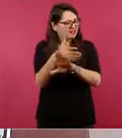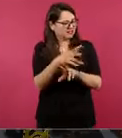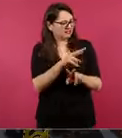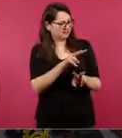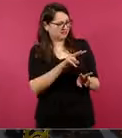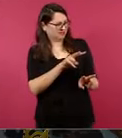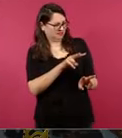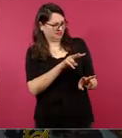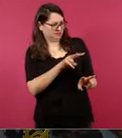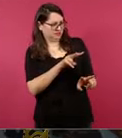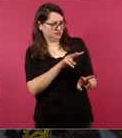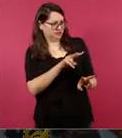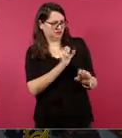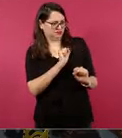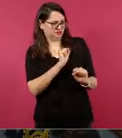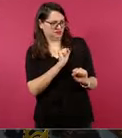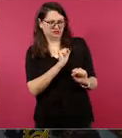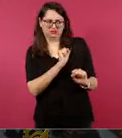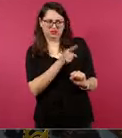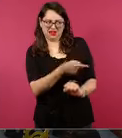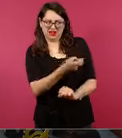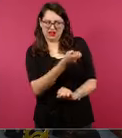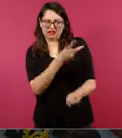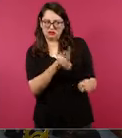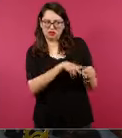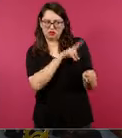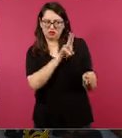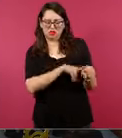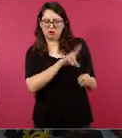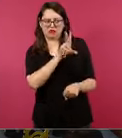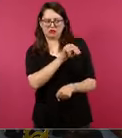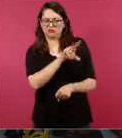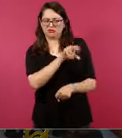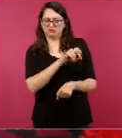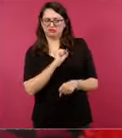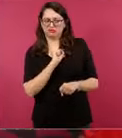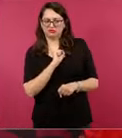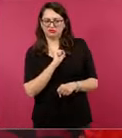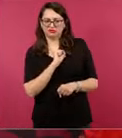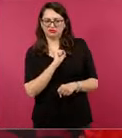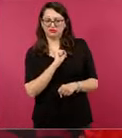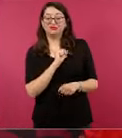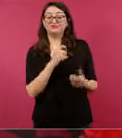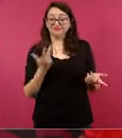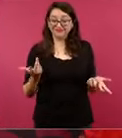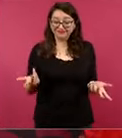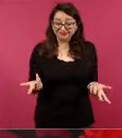Pero así está, este es el financiero.